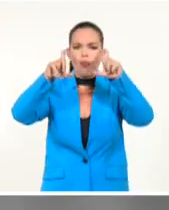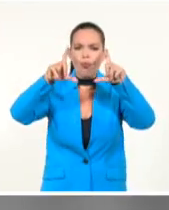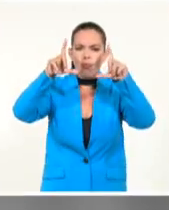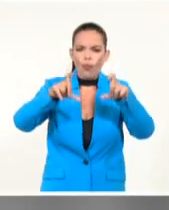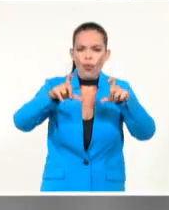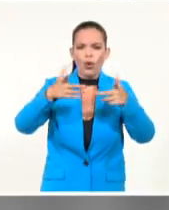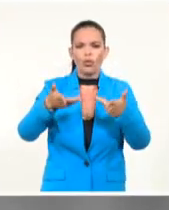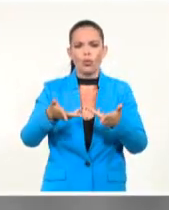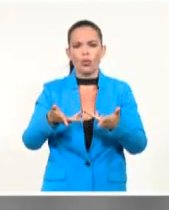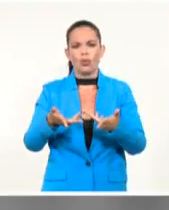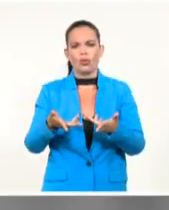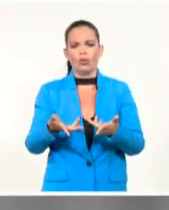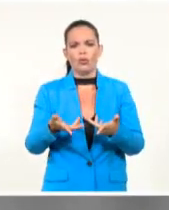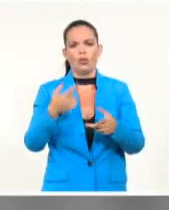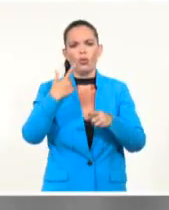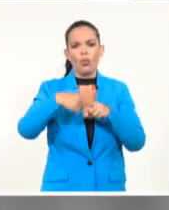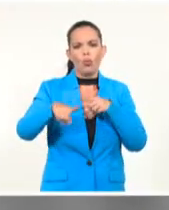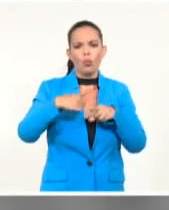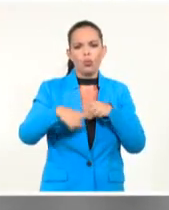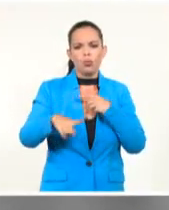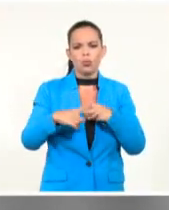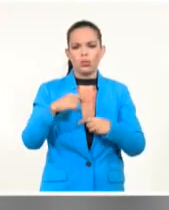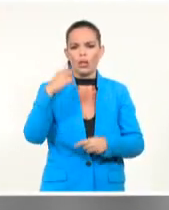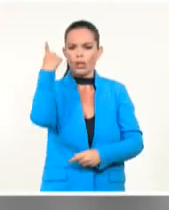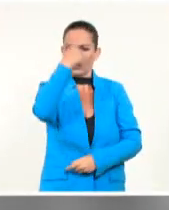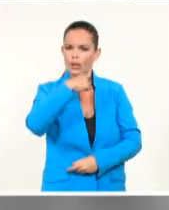estos lenguajes contemporáneos tipo GIF,